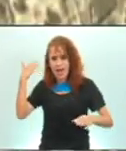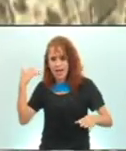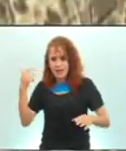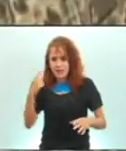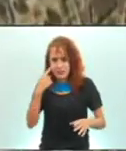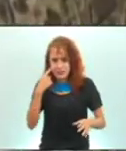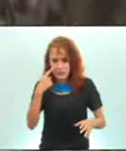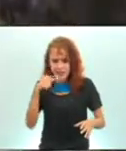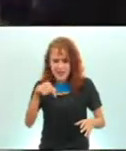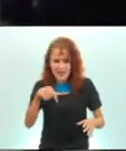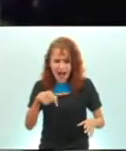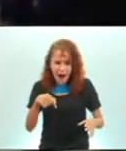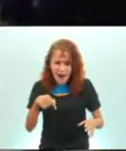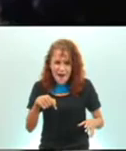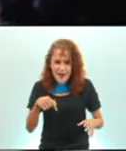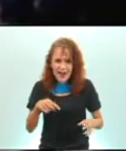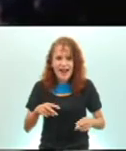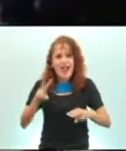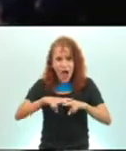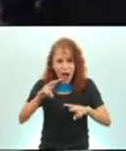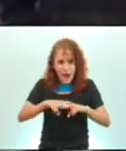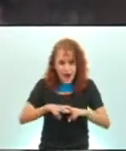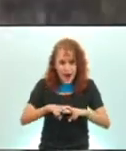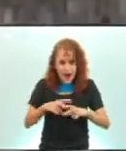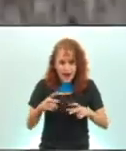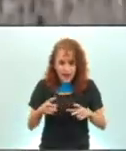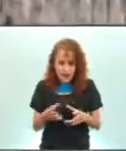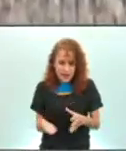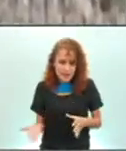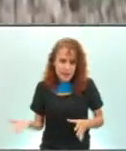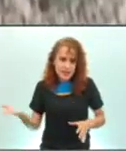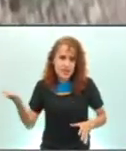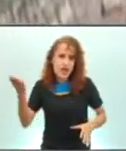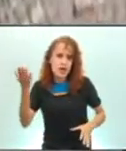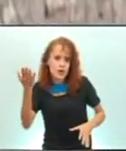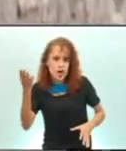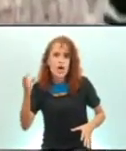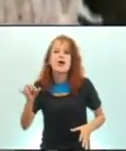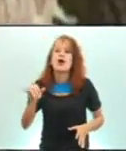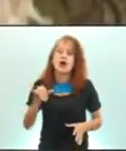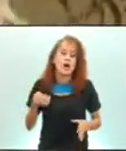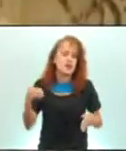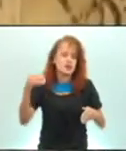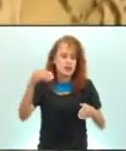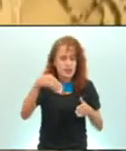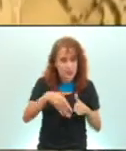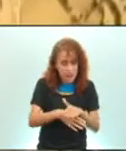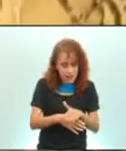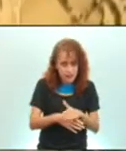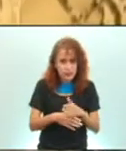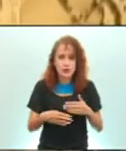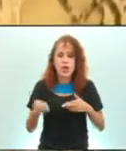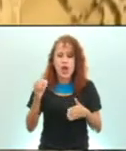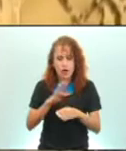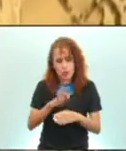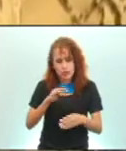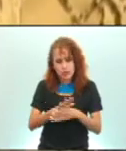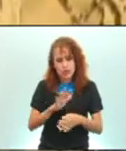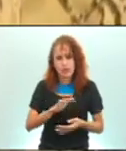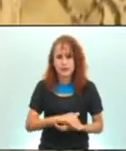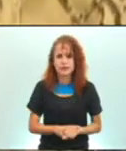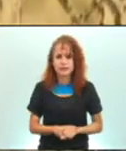es impresionante ver cómo la ciudad de La Habana se desarrollaba sobre la propia zona costera.